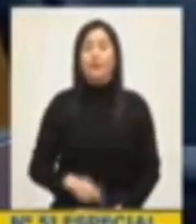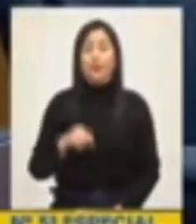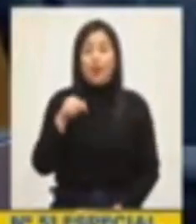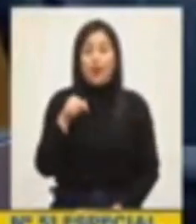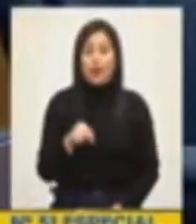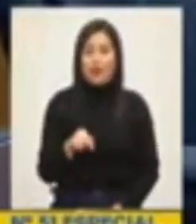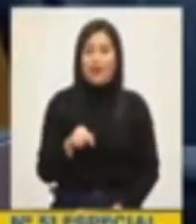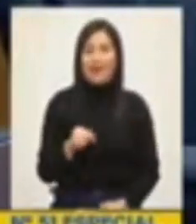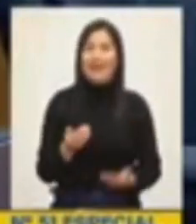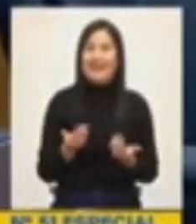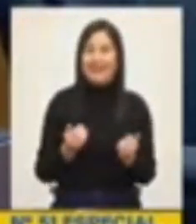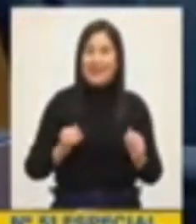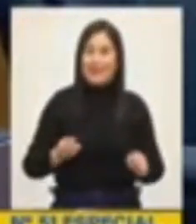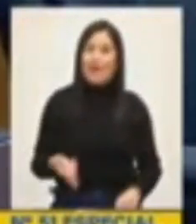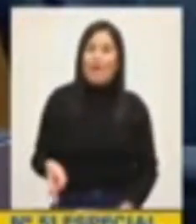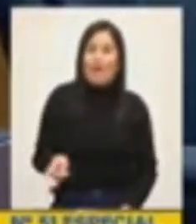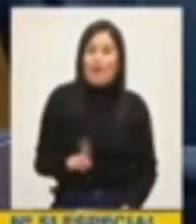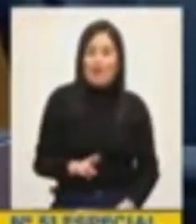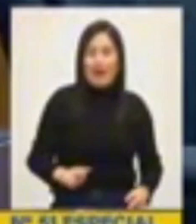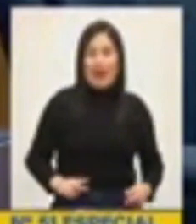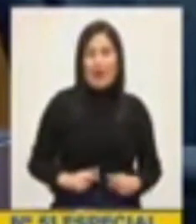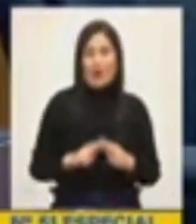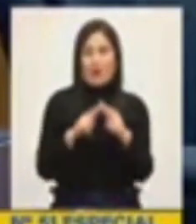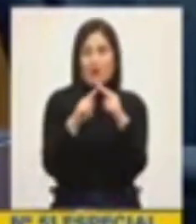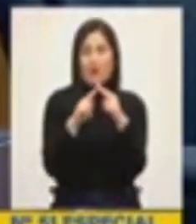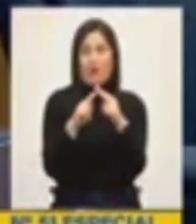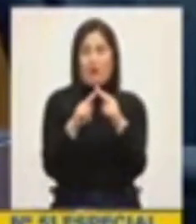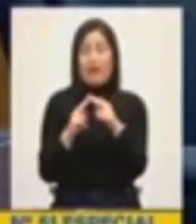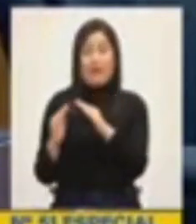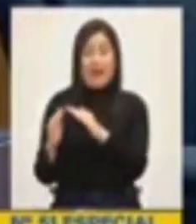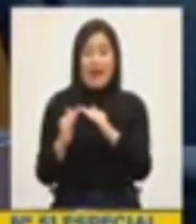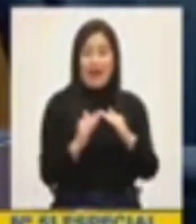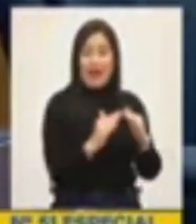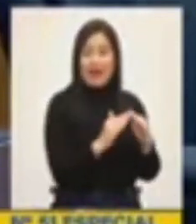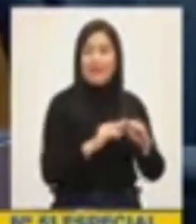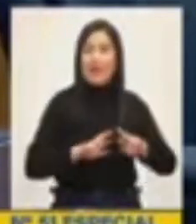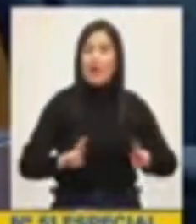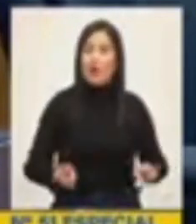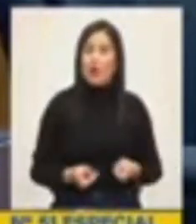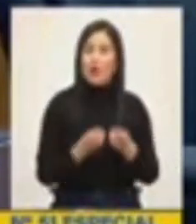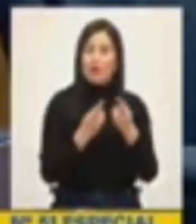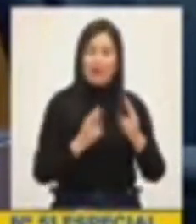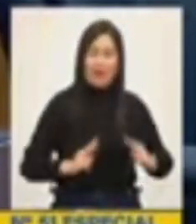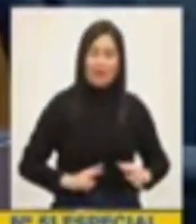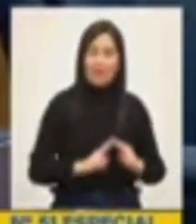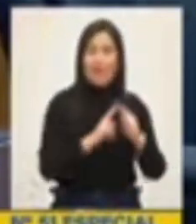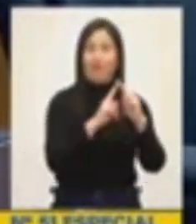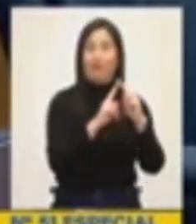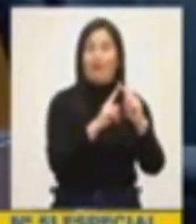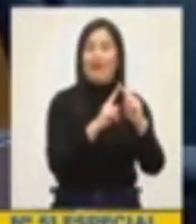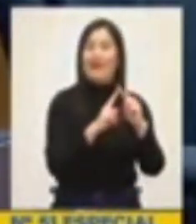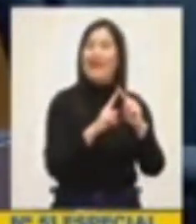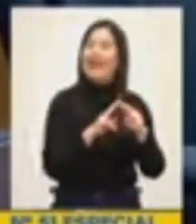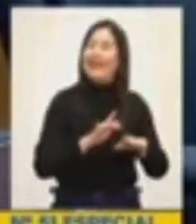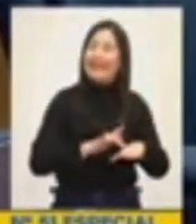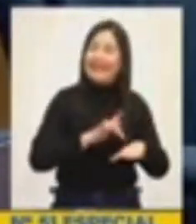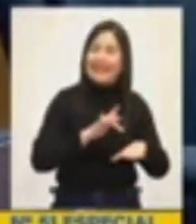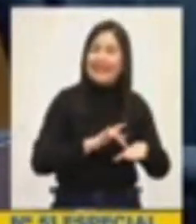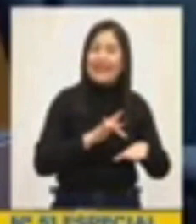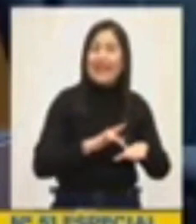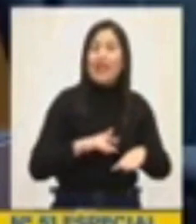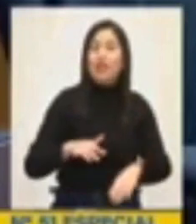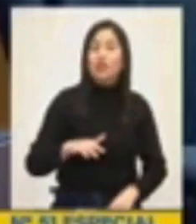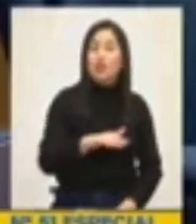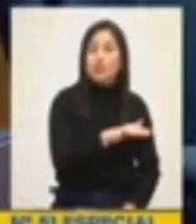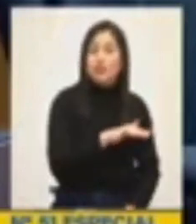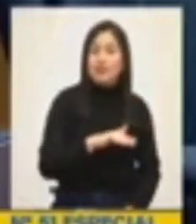la reconstrucción, primero de los hogares, a la recuperación de infraestructura clave y crítica, tanto social